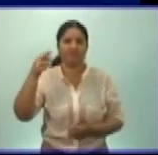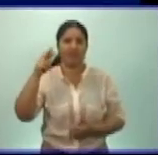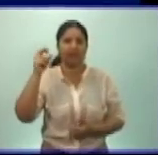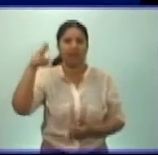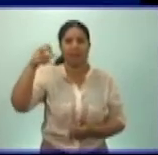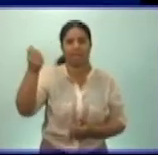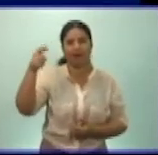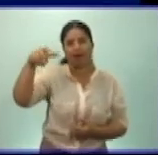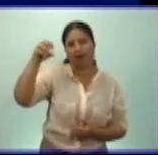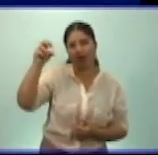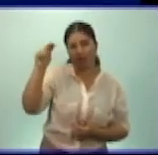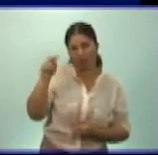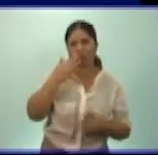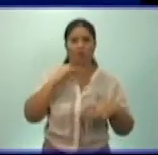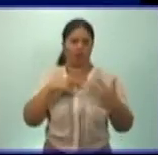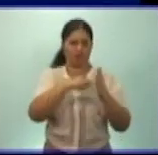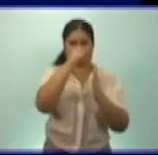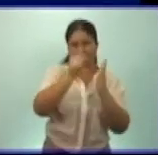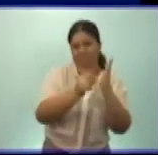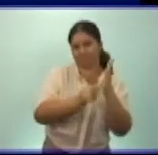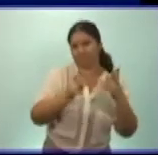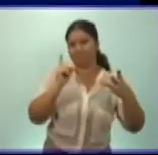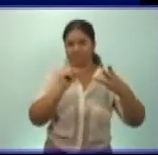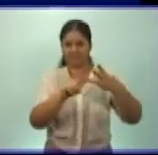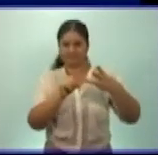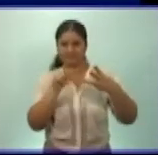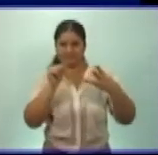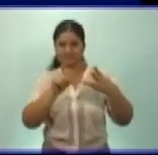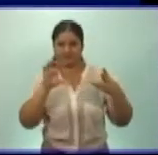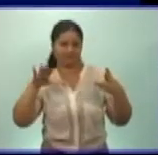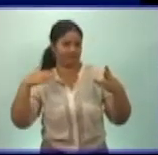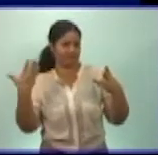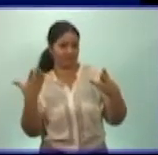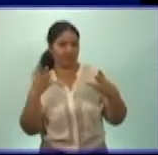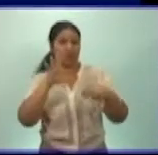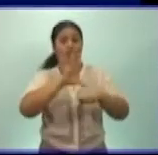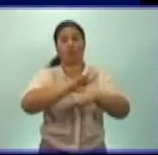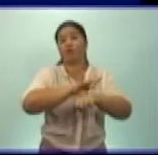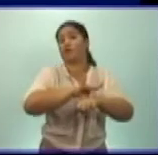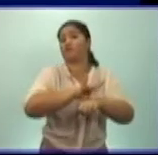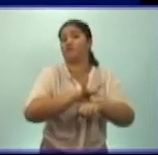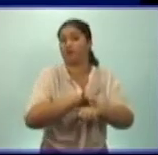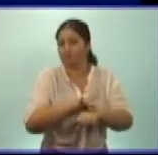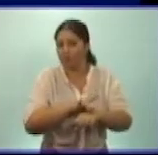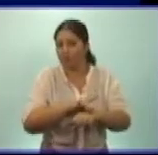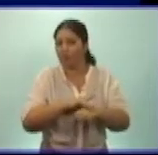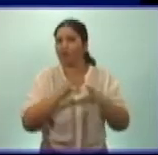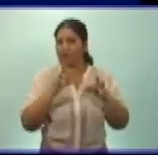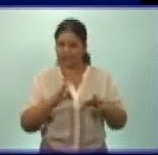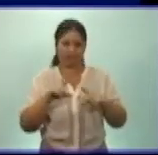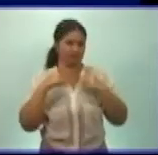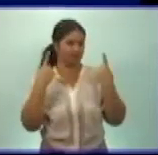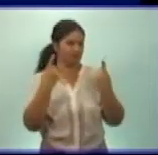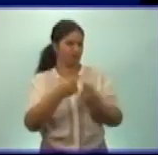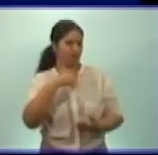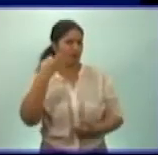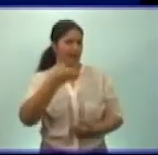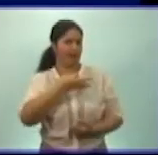Enfermo Imaginario, que retrata a un hipocondriaco. Fíjense, esta